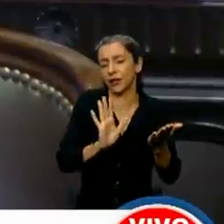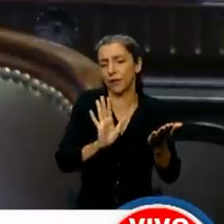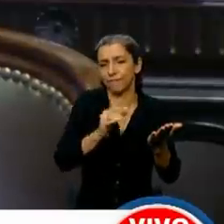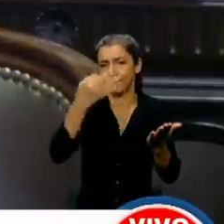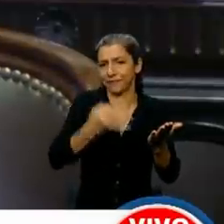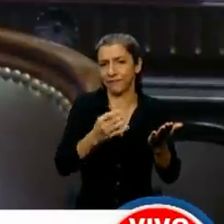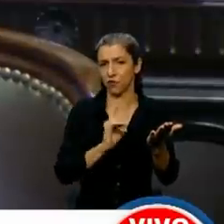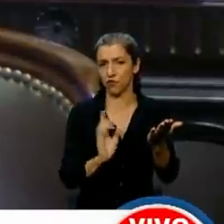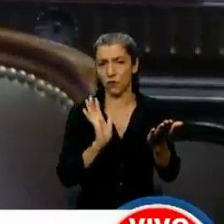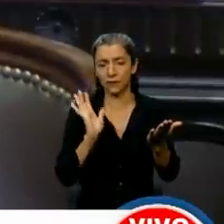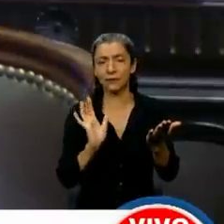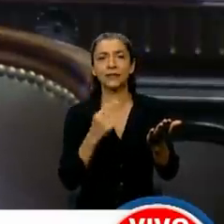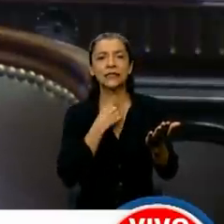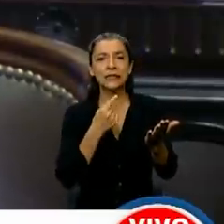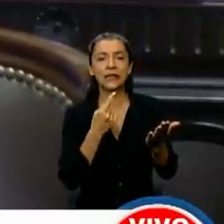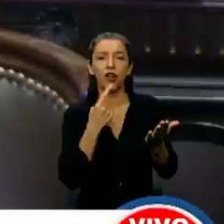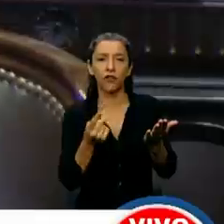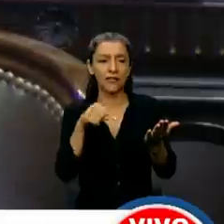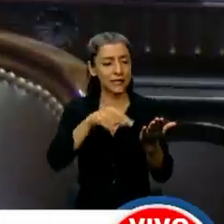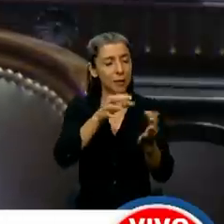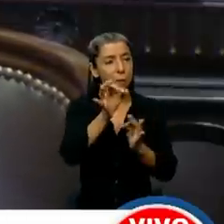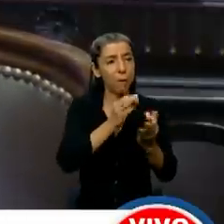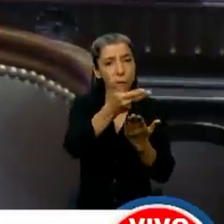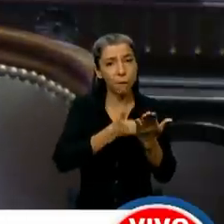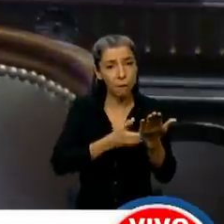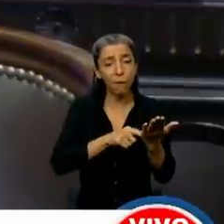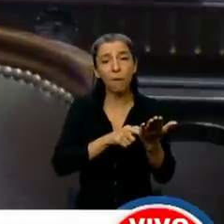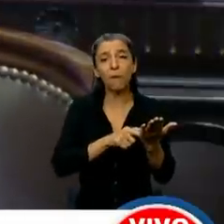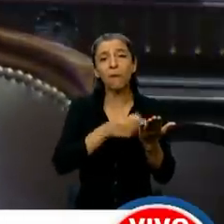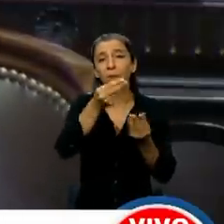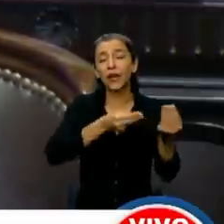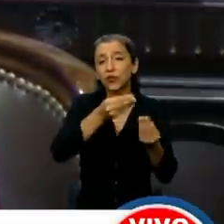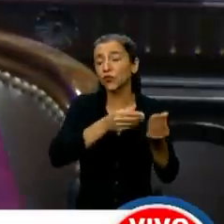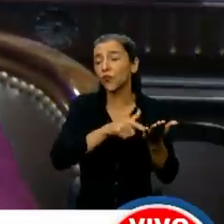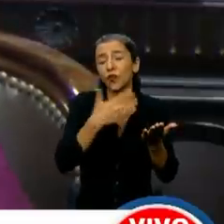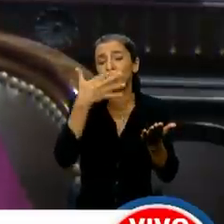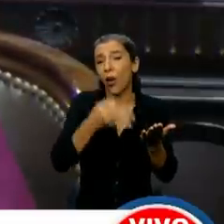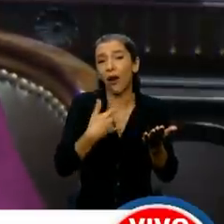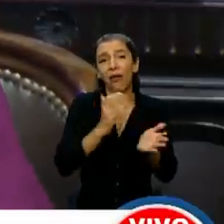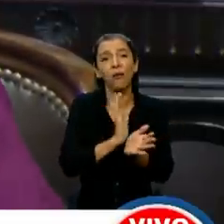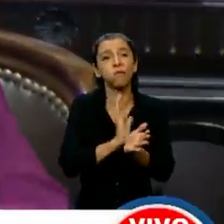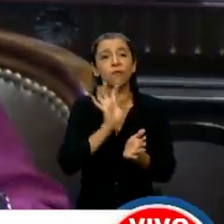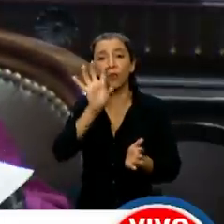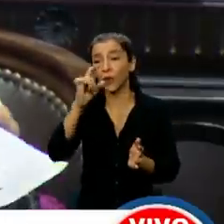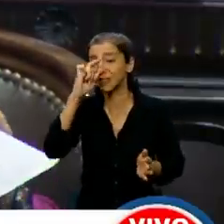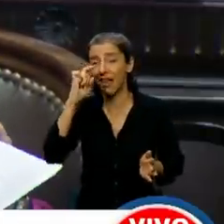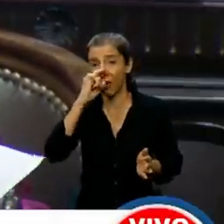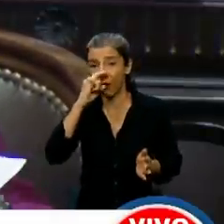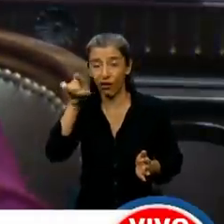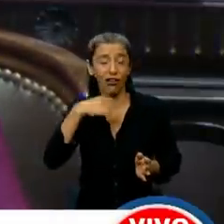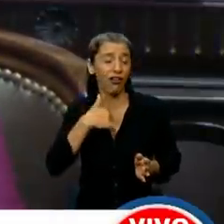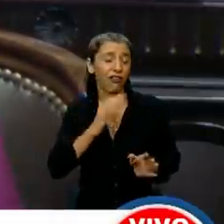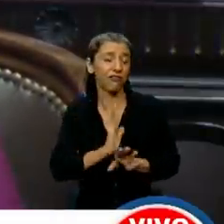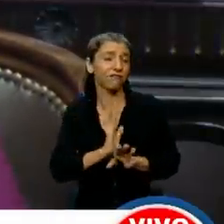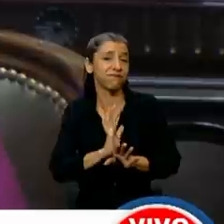yo quiero hablar porque este presupuesto realmente es injusto con mi provincia con la provincia de corrientes yo me pregunto por qué